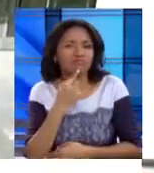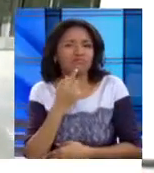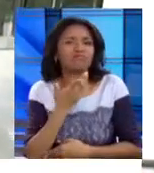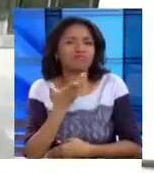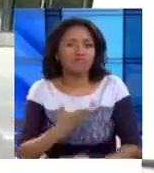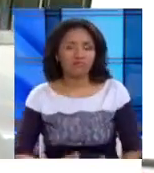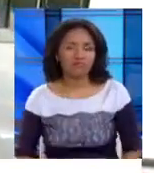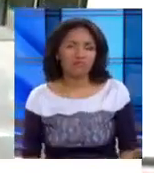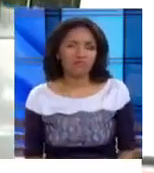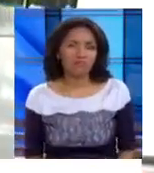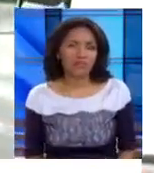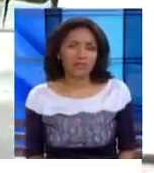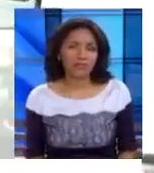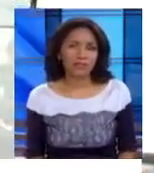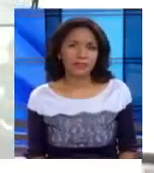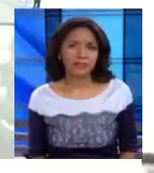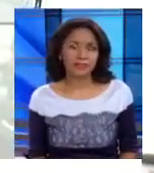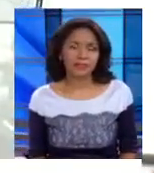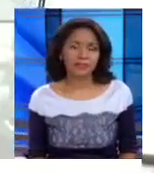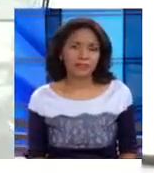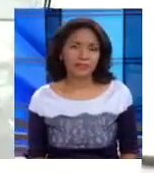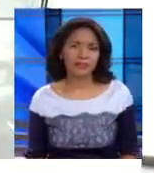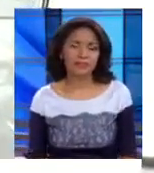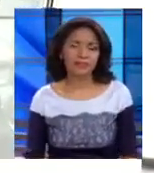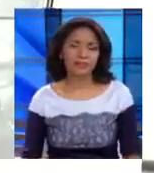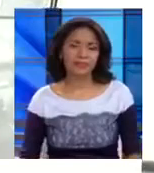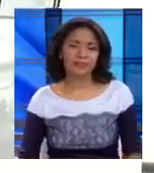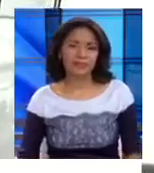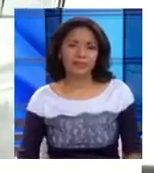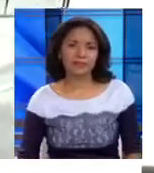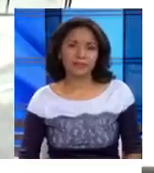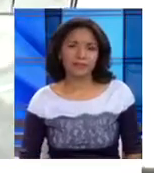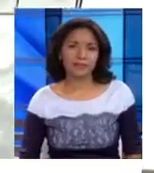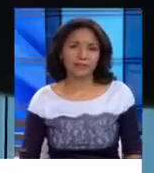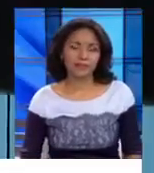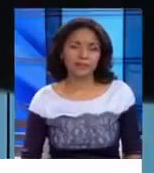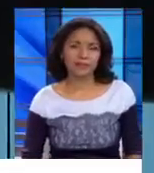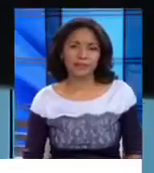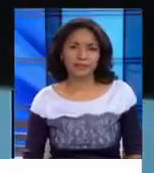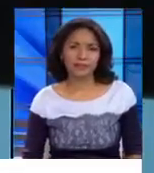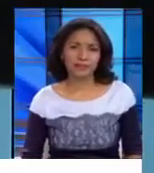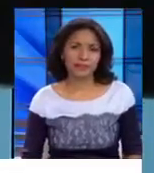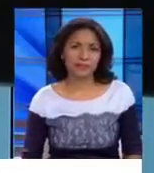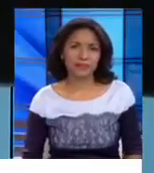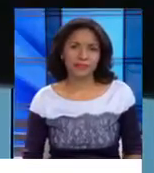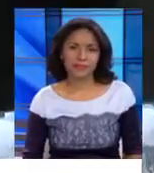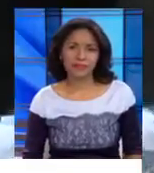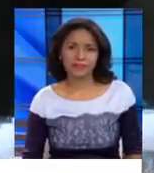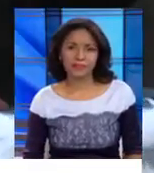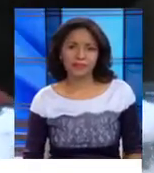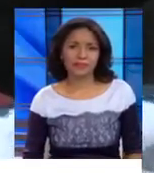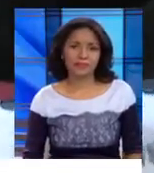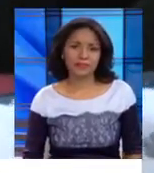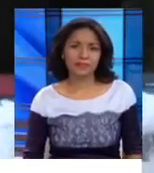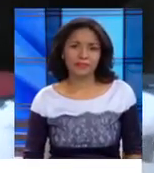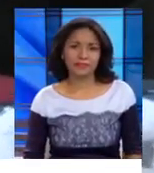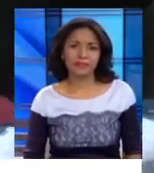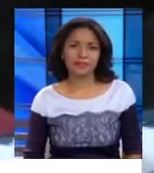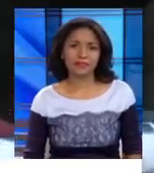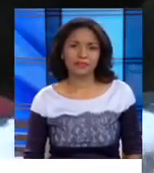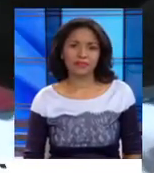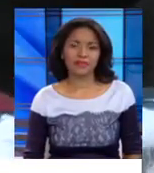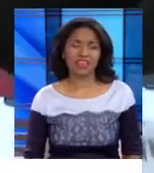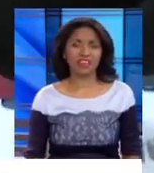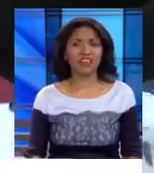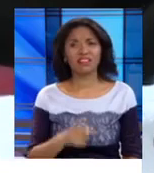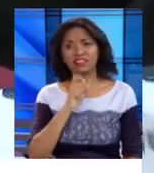precisamente por este cierre de la vía internacional aquí en el oriente de Chiriquí. Adelante. Sí, nos afecta un poco,